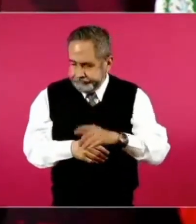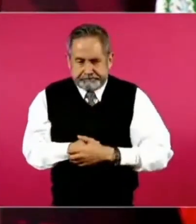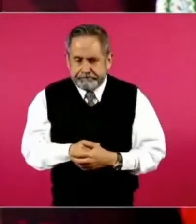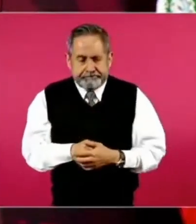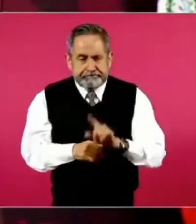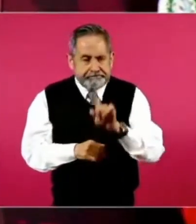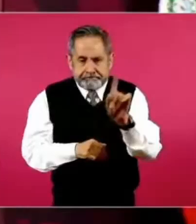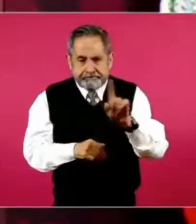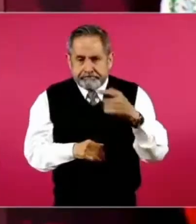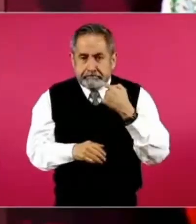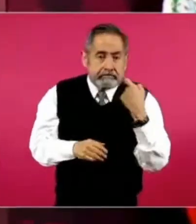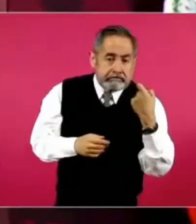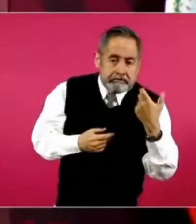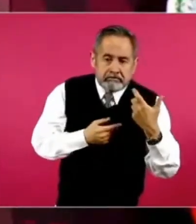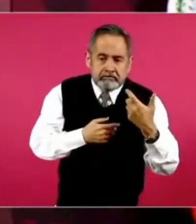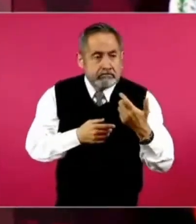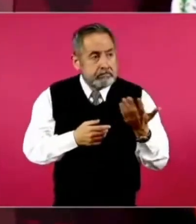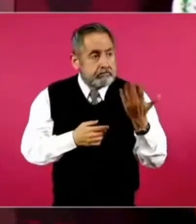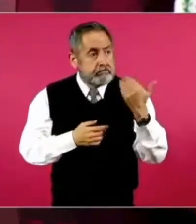acarrear.